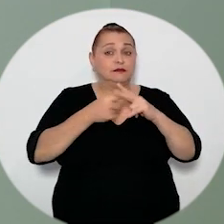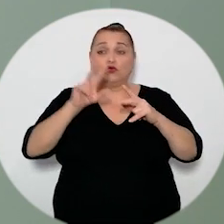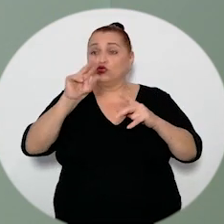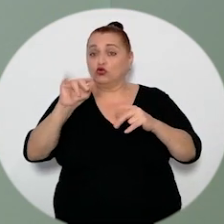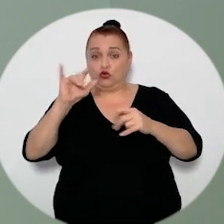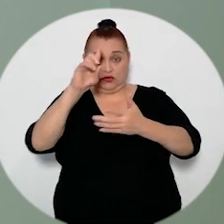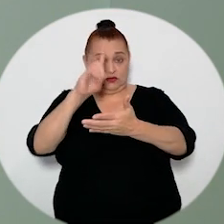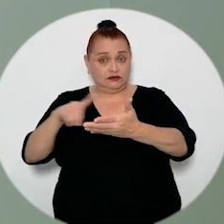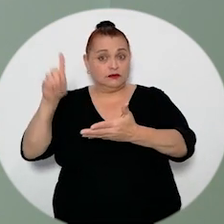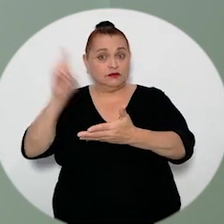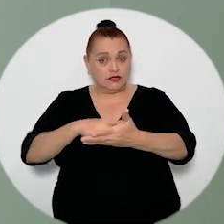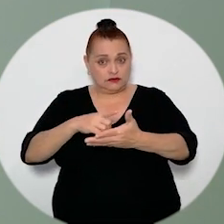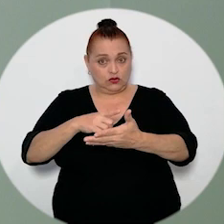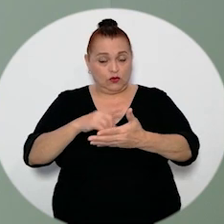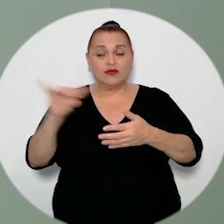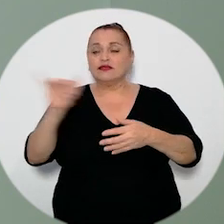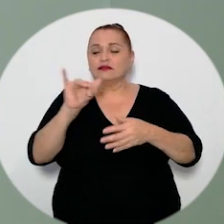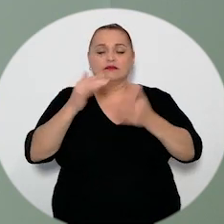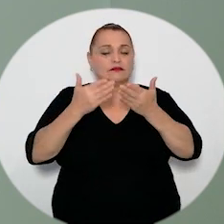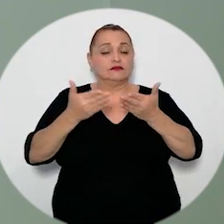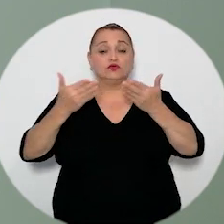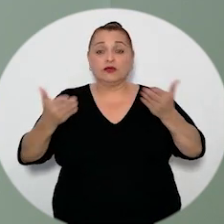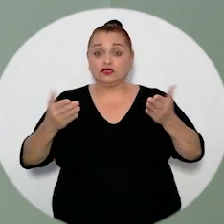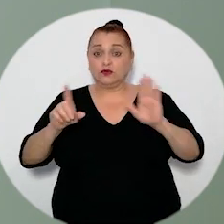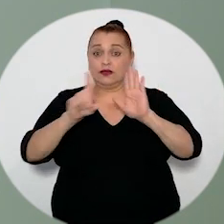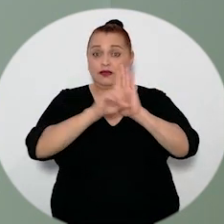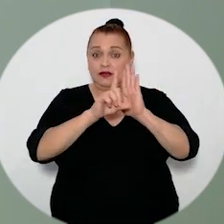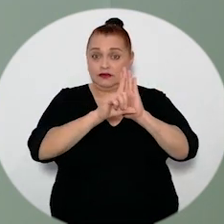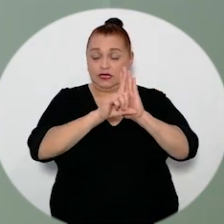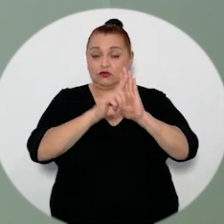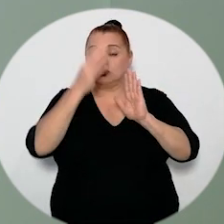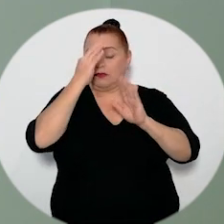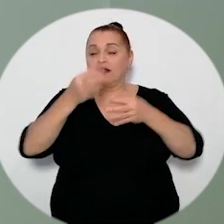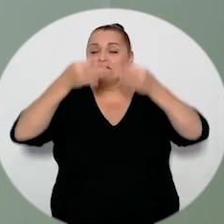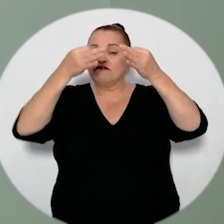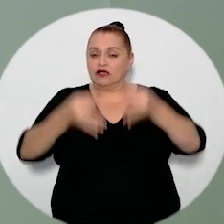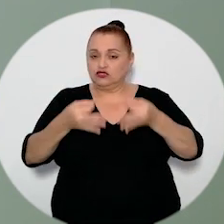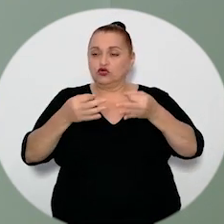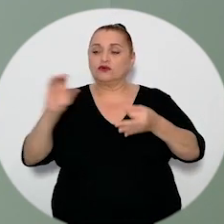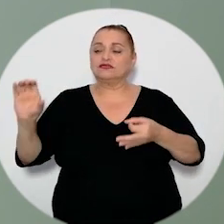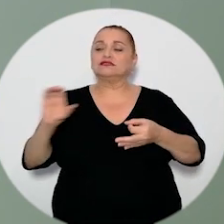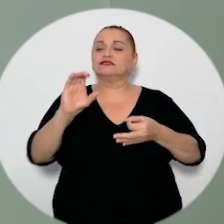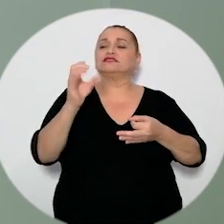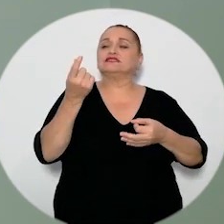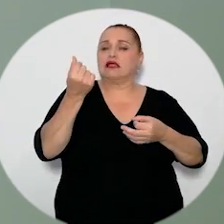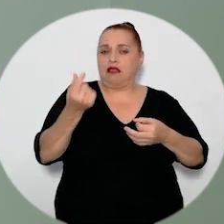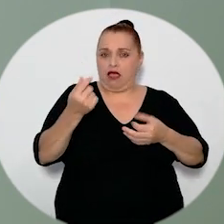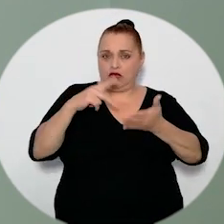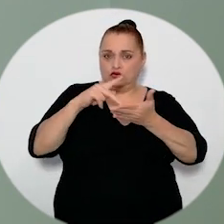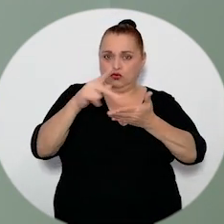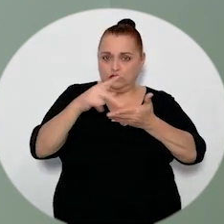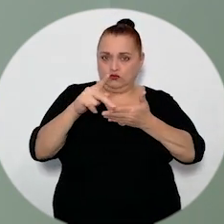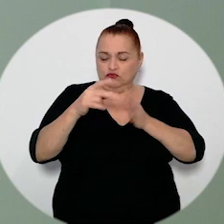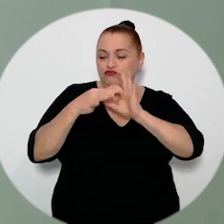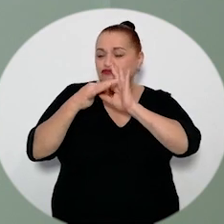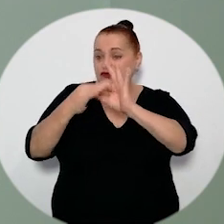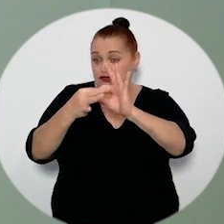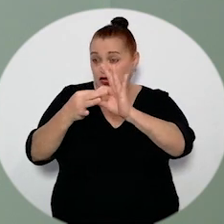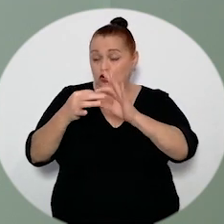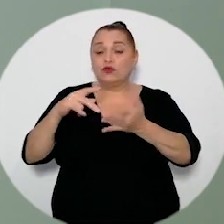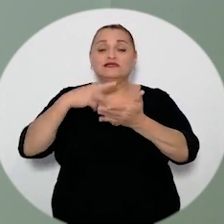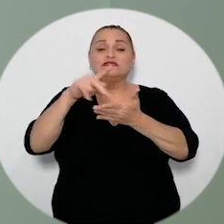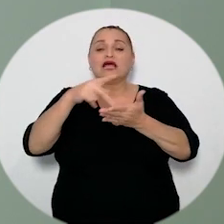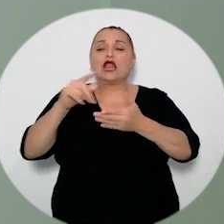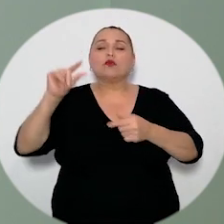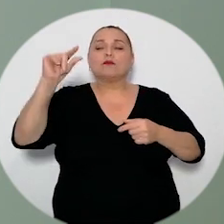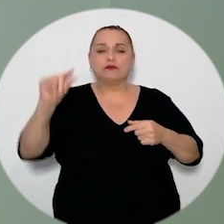no discriminación, y los instrumentos legislativos para la fijación de salarios, especialmente aquellos relativos